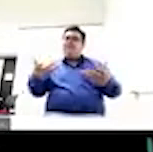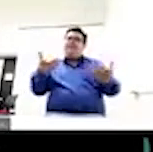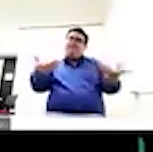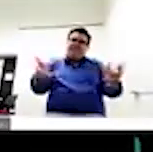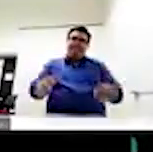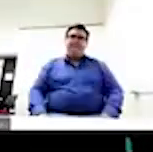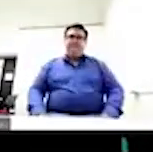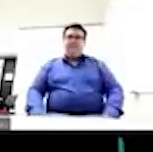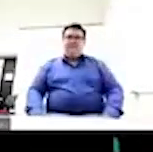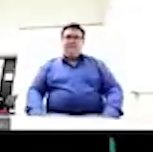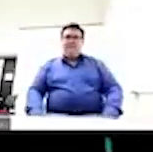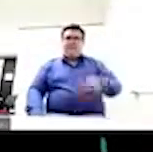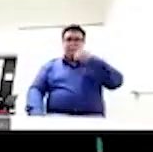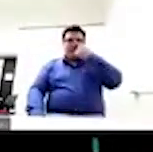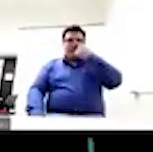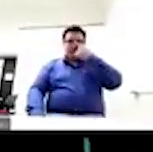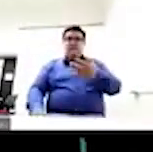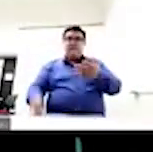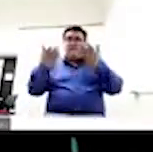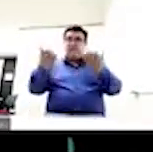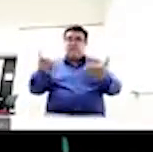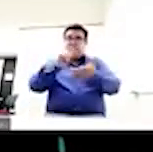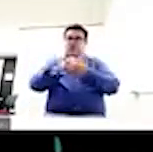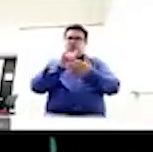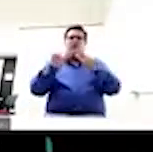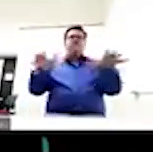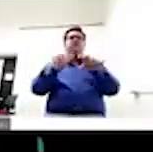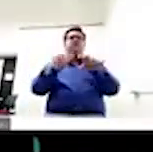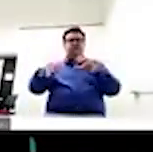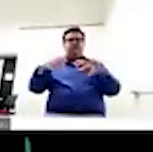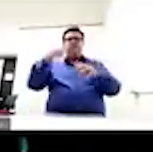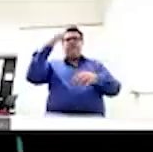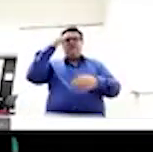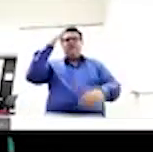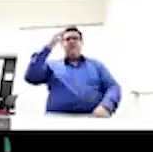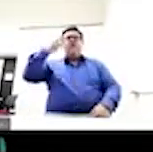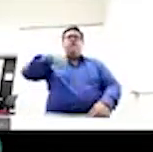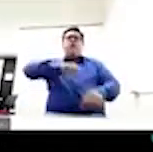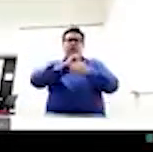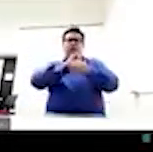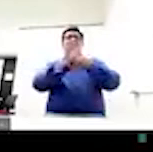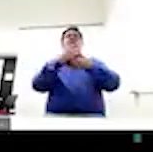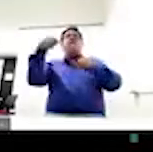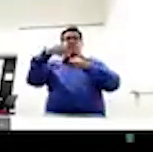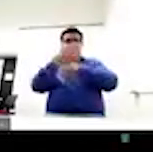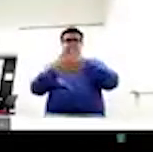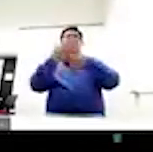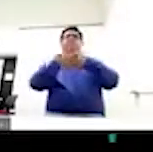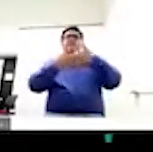Este hecho sucedió durante nuestra pandemia en Colombia